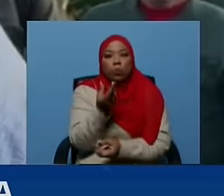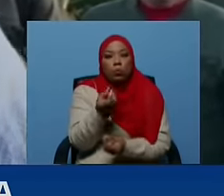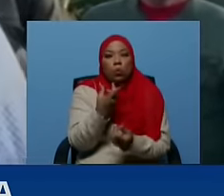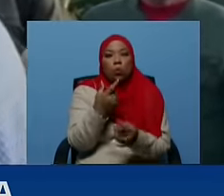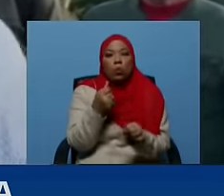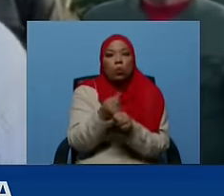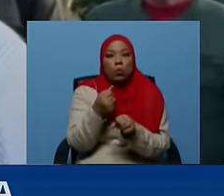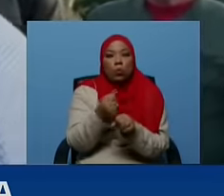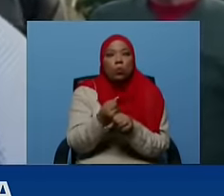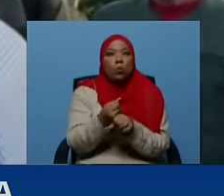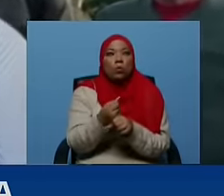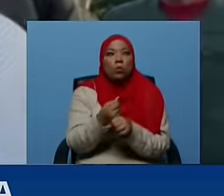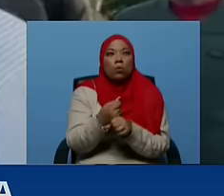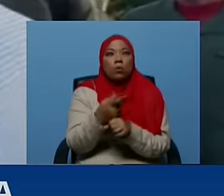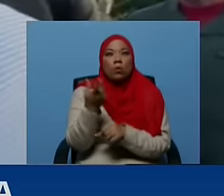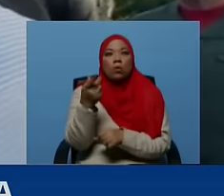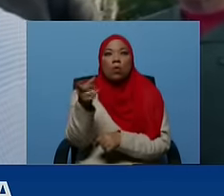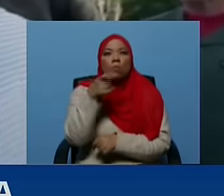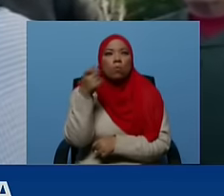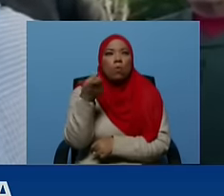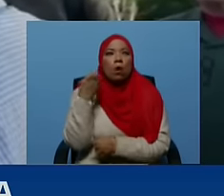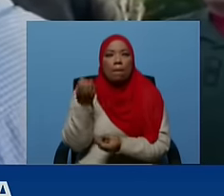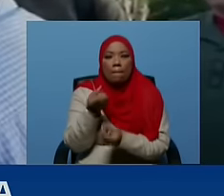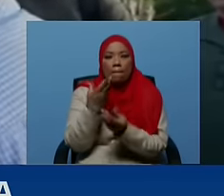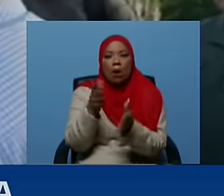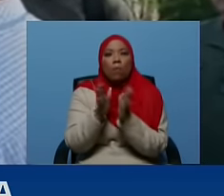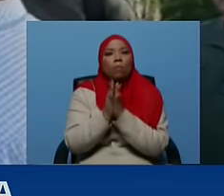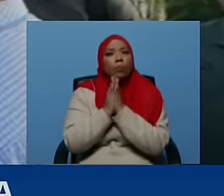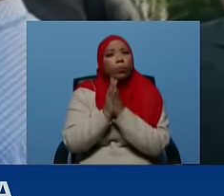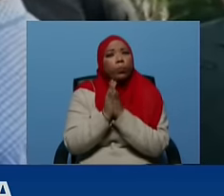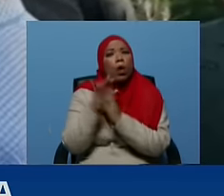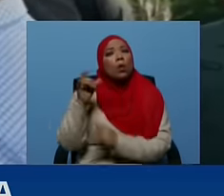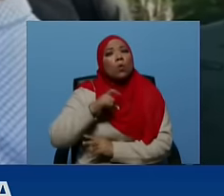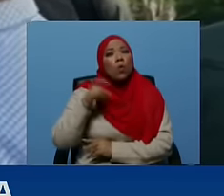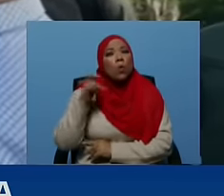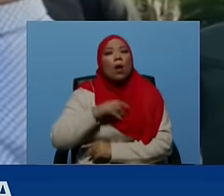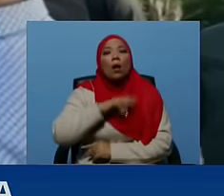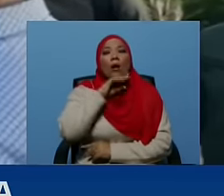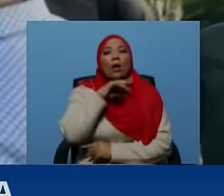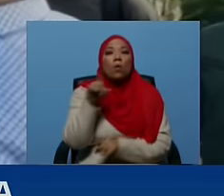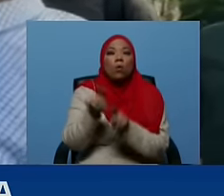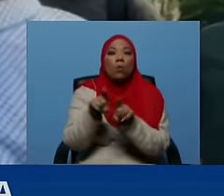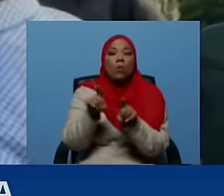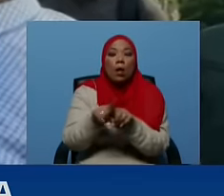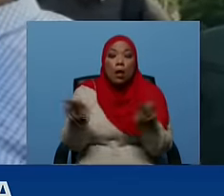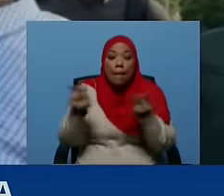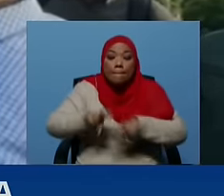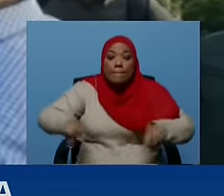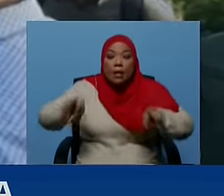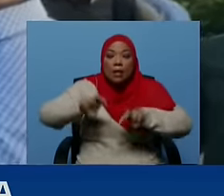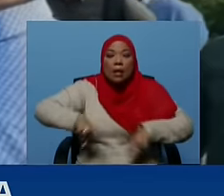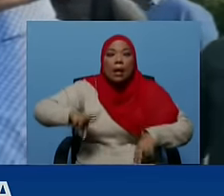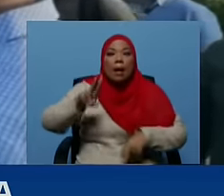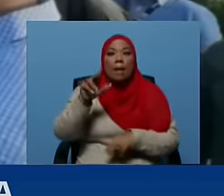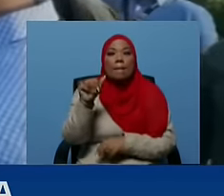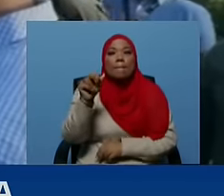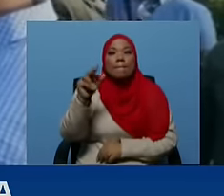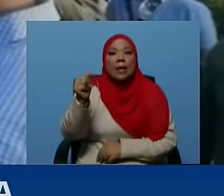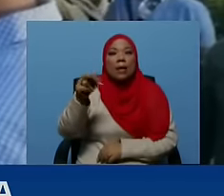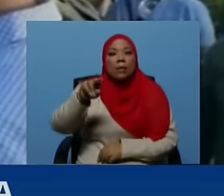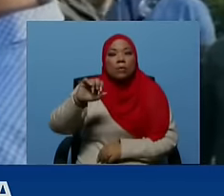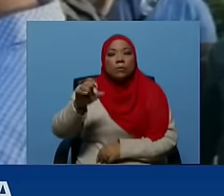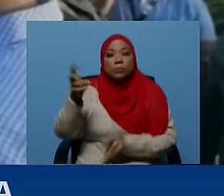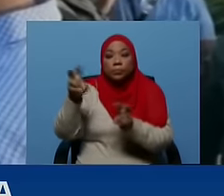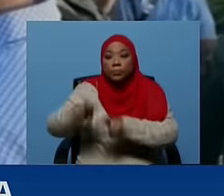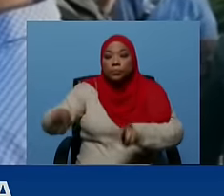tallo Consígueme calón mándame á como si fuera para mandarlo a investigar pues tenemos el centro de